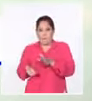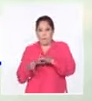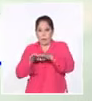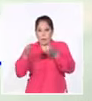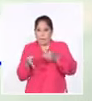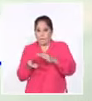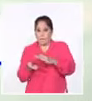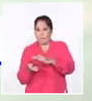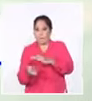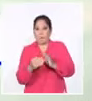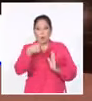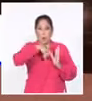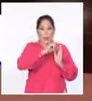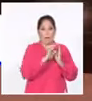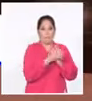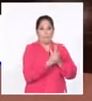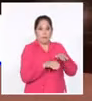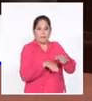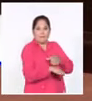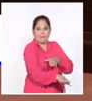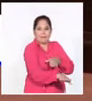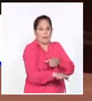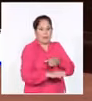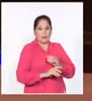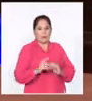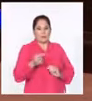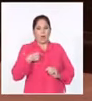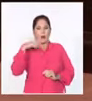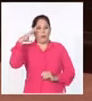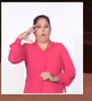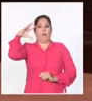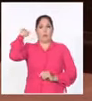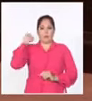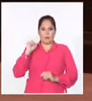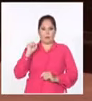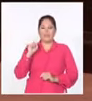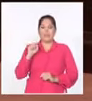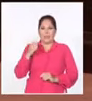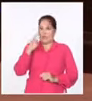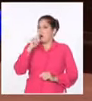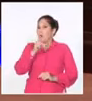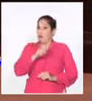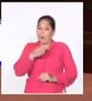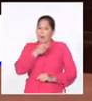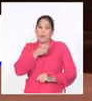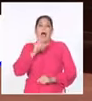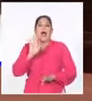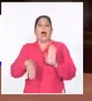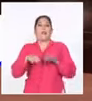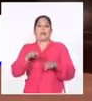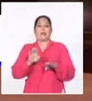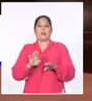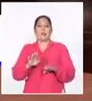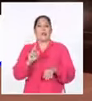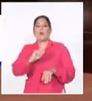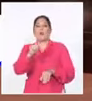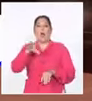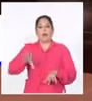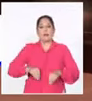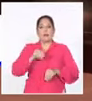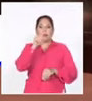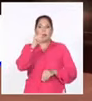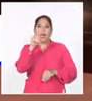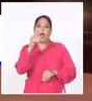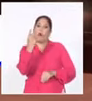el QR en una gaveta. Hemos observado también la no aceptación de billetes con baja denominación, entre otros aspectos que